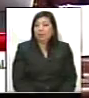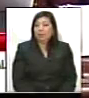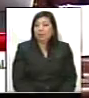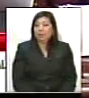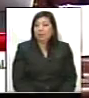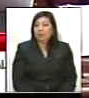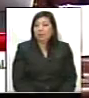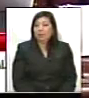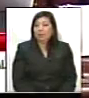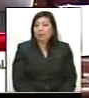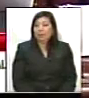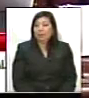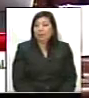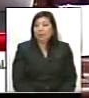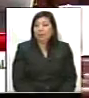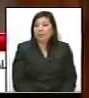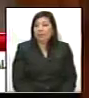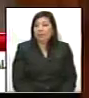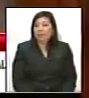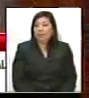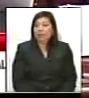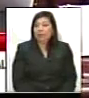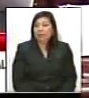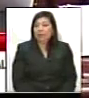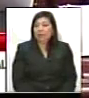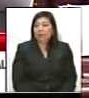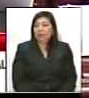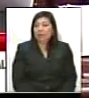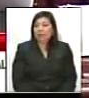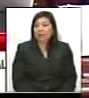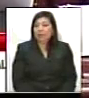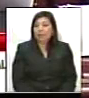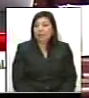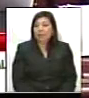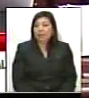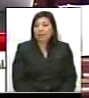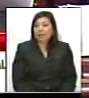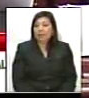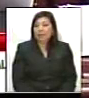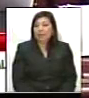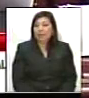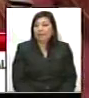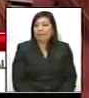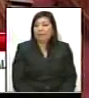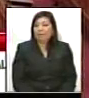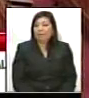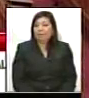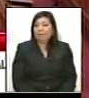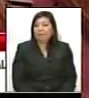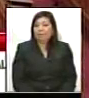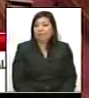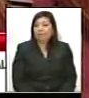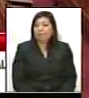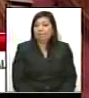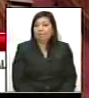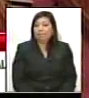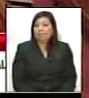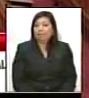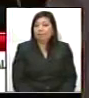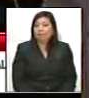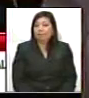este congresista donaire verde tu vino verde arce